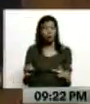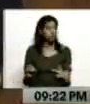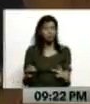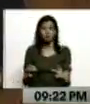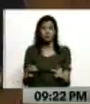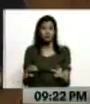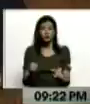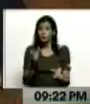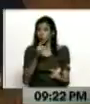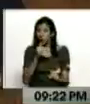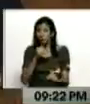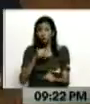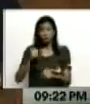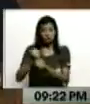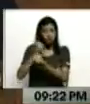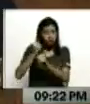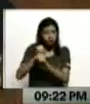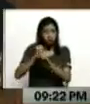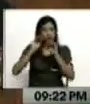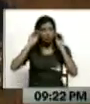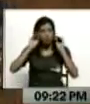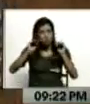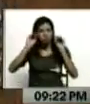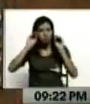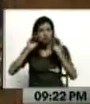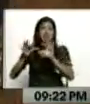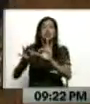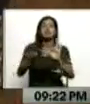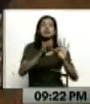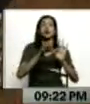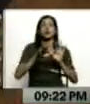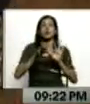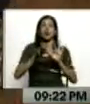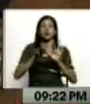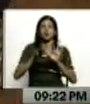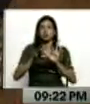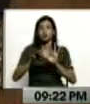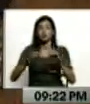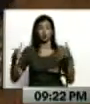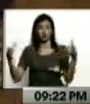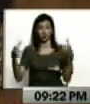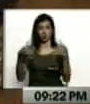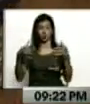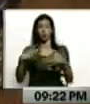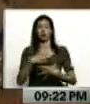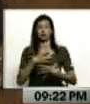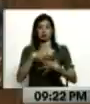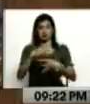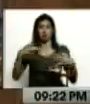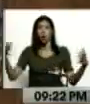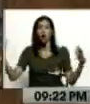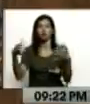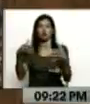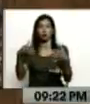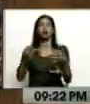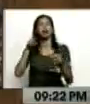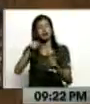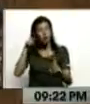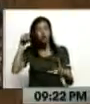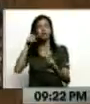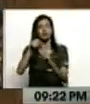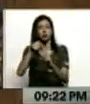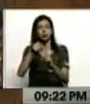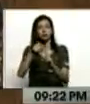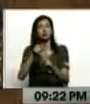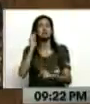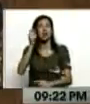fracasará mientras no vayamos construyendo esa noción de lo común de lo colectivo Yo diría que